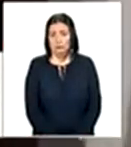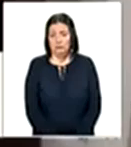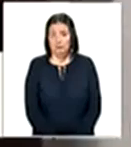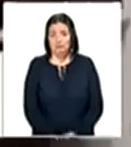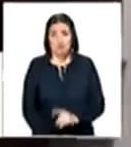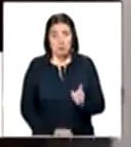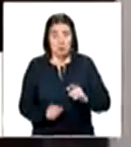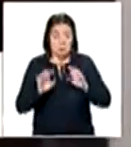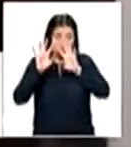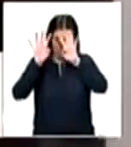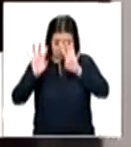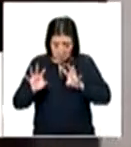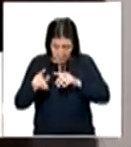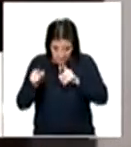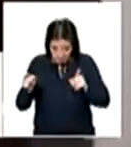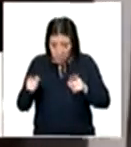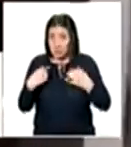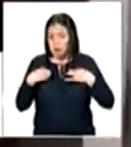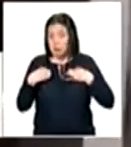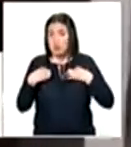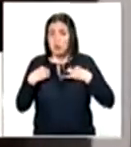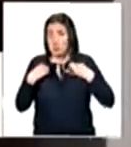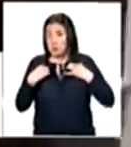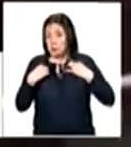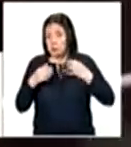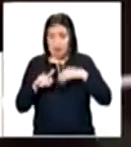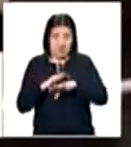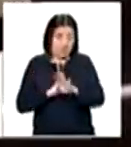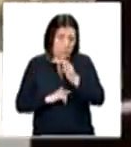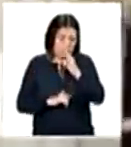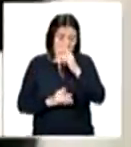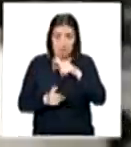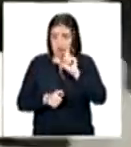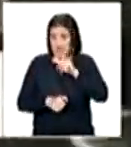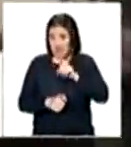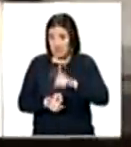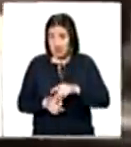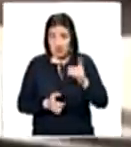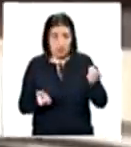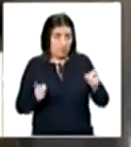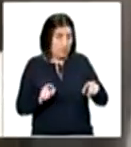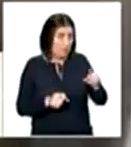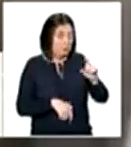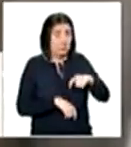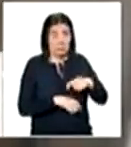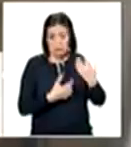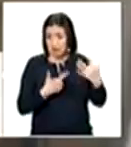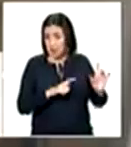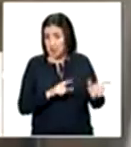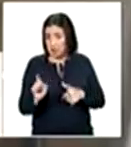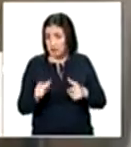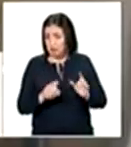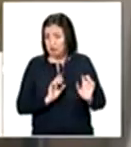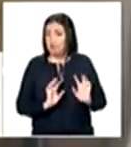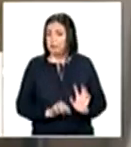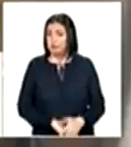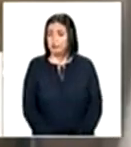Un armario con ropa de emergencia en el baño y listo. Perfecta para la ocasión.